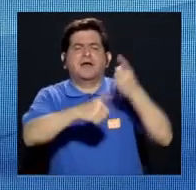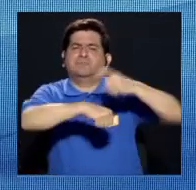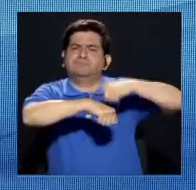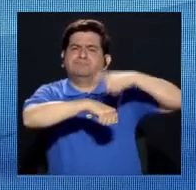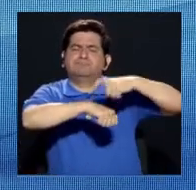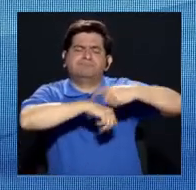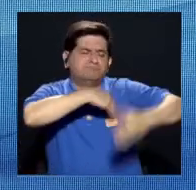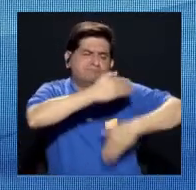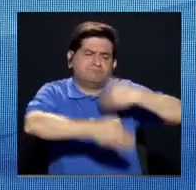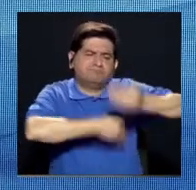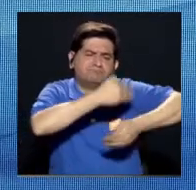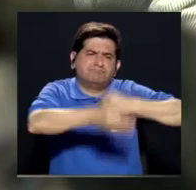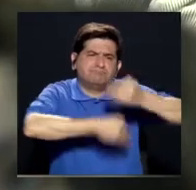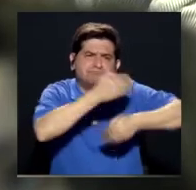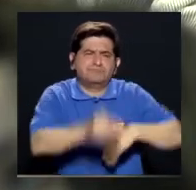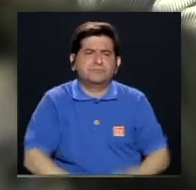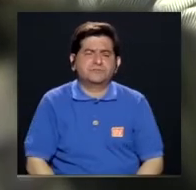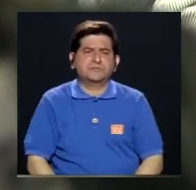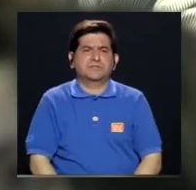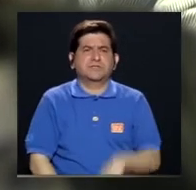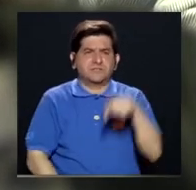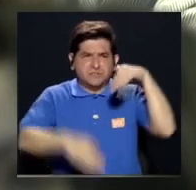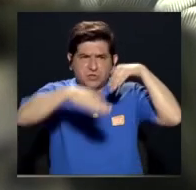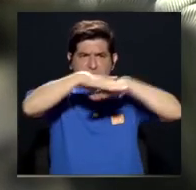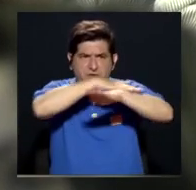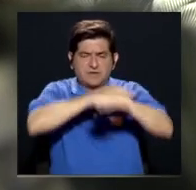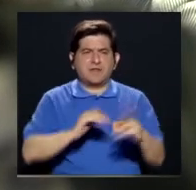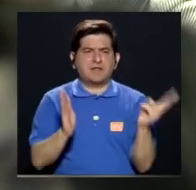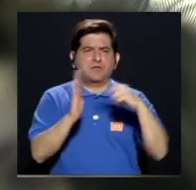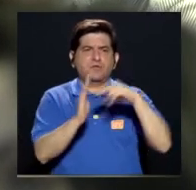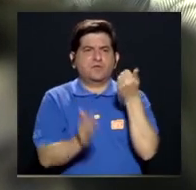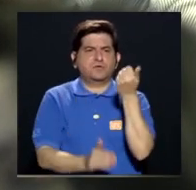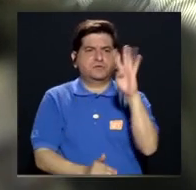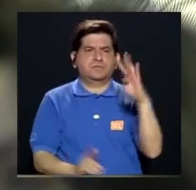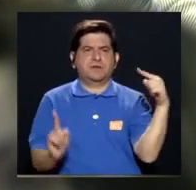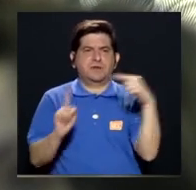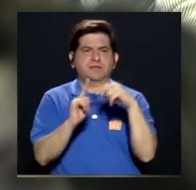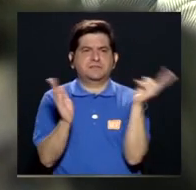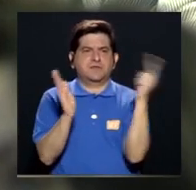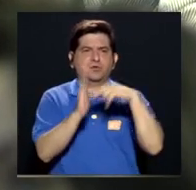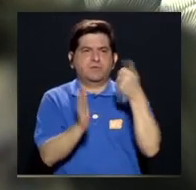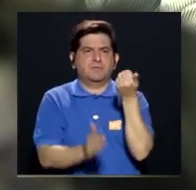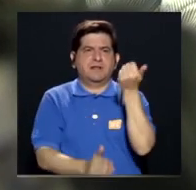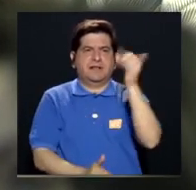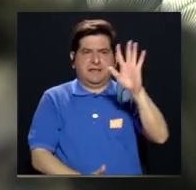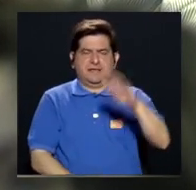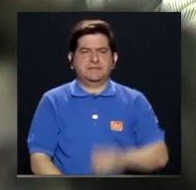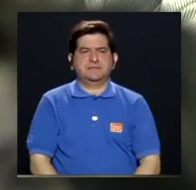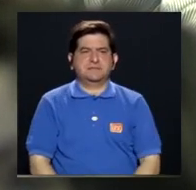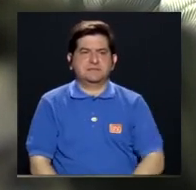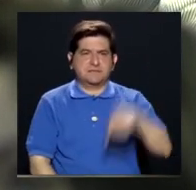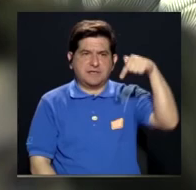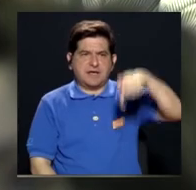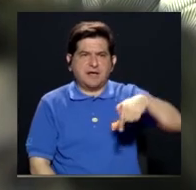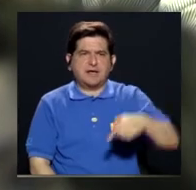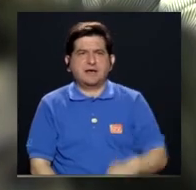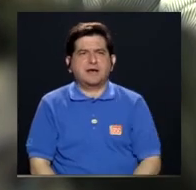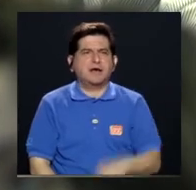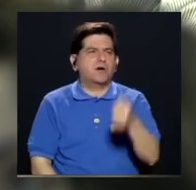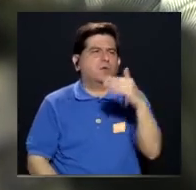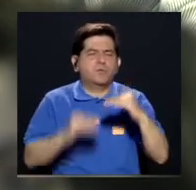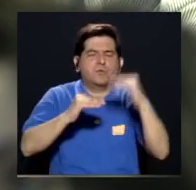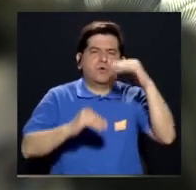Inicialmente, en el proceso de admisión del 2014 al 2015, tuvimos un poco más